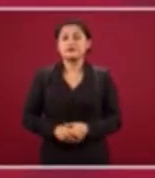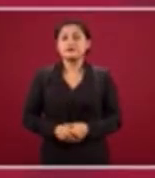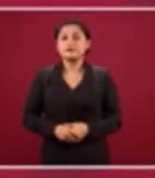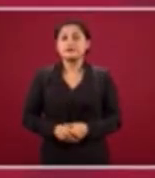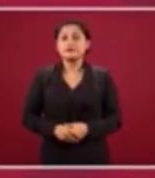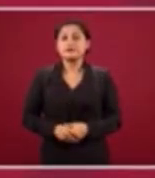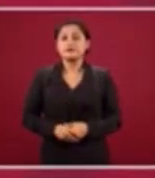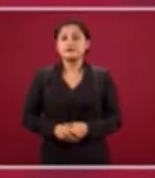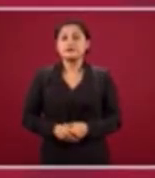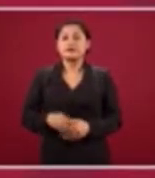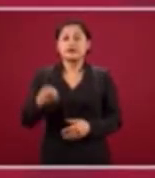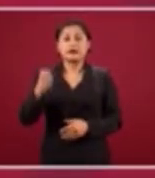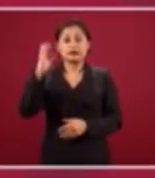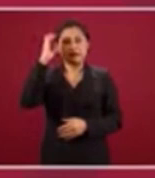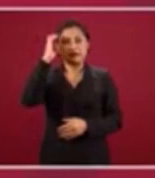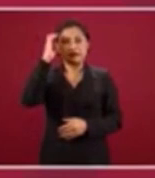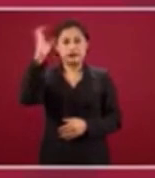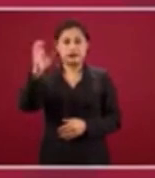crimen de odio.